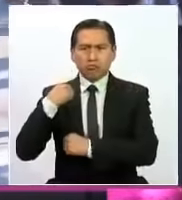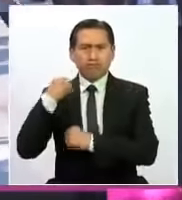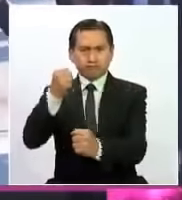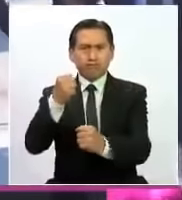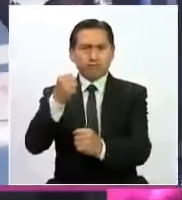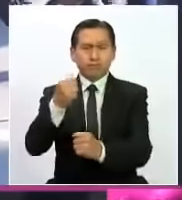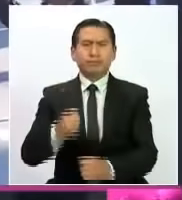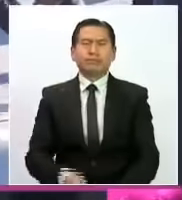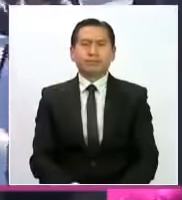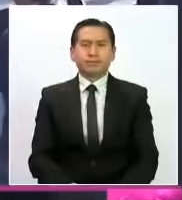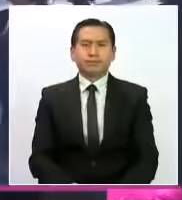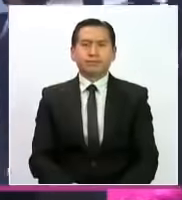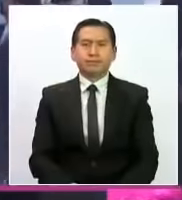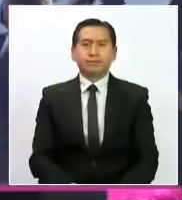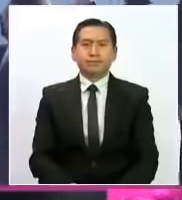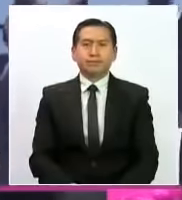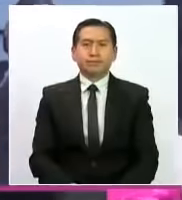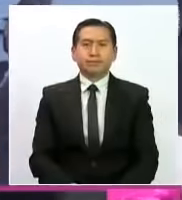¡Ay!